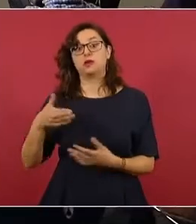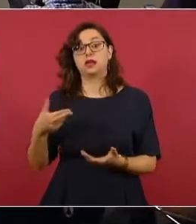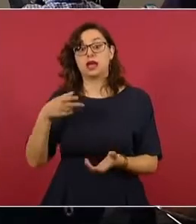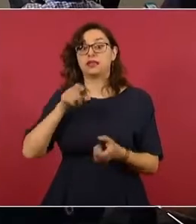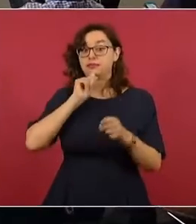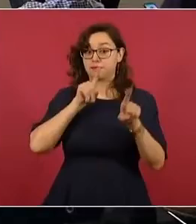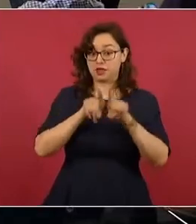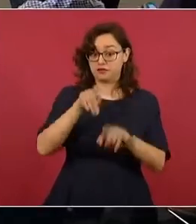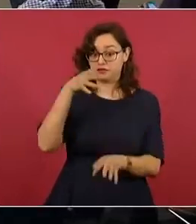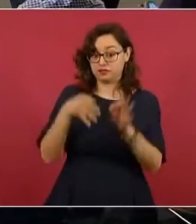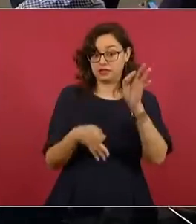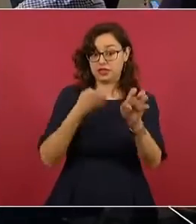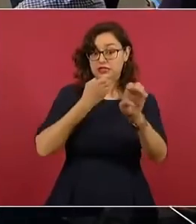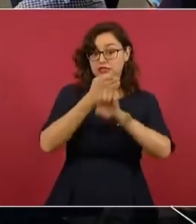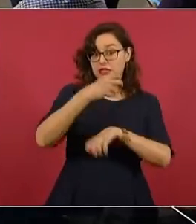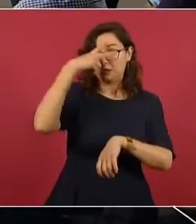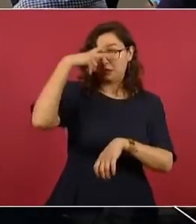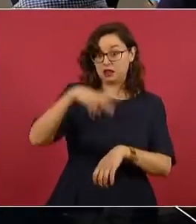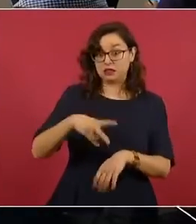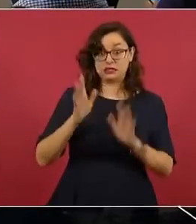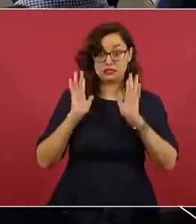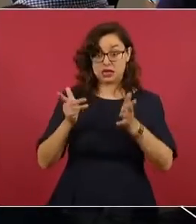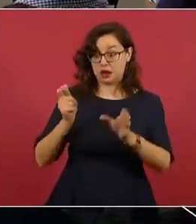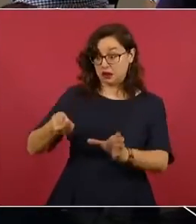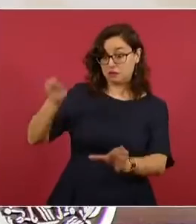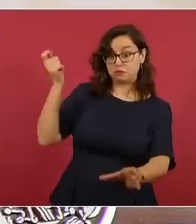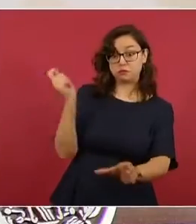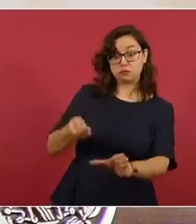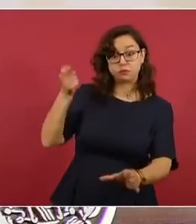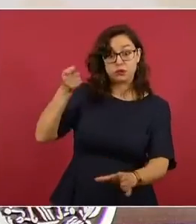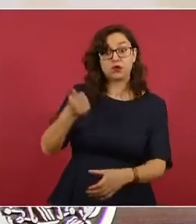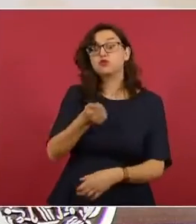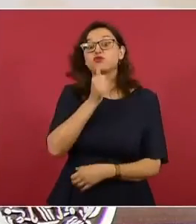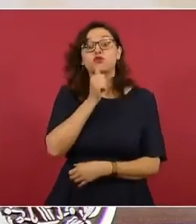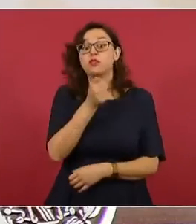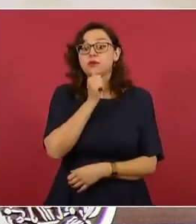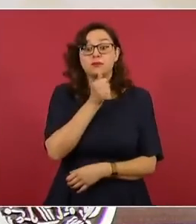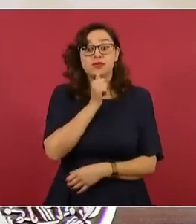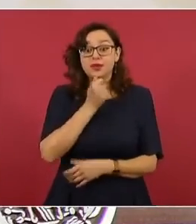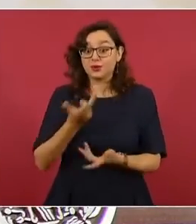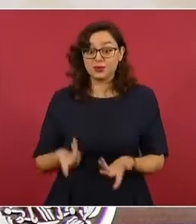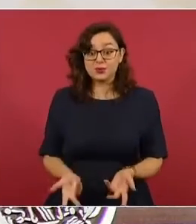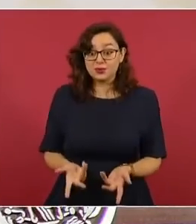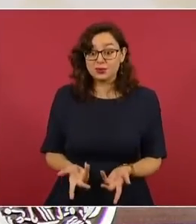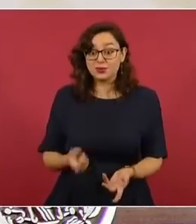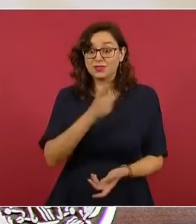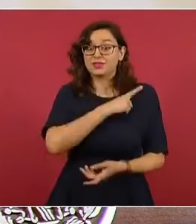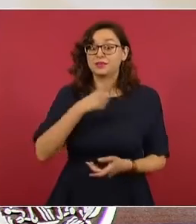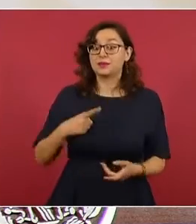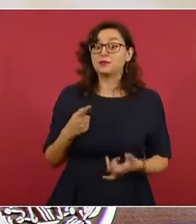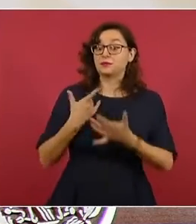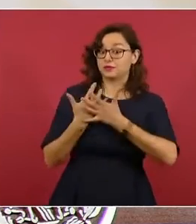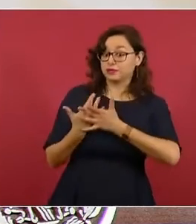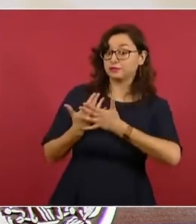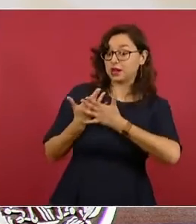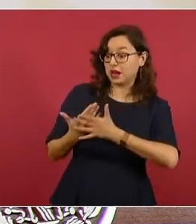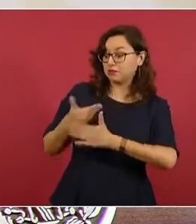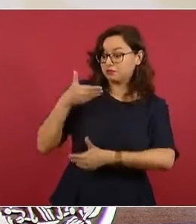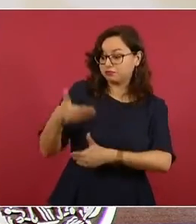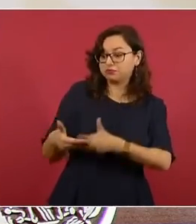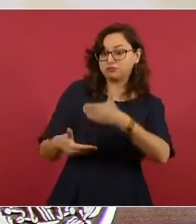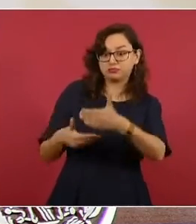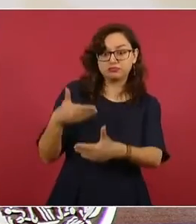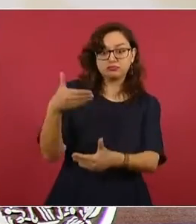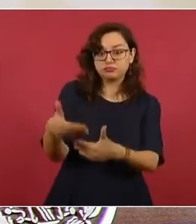Entonces, todavía no está dicha la última palabra. Nosotros estamos esperando esa parte, digamos, del